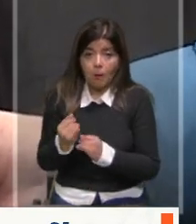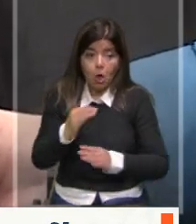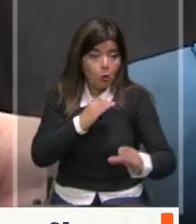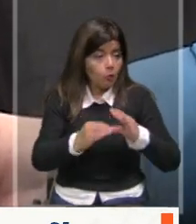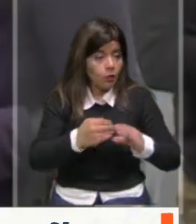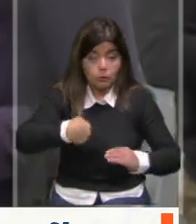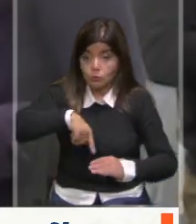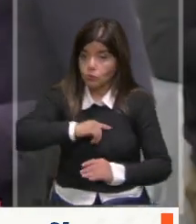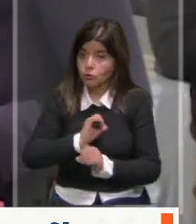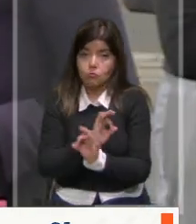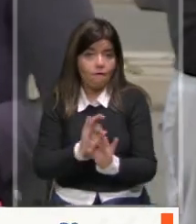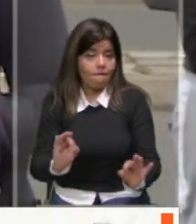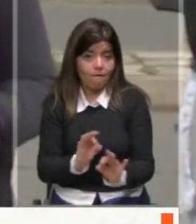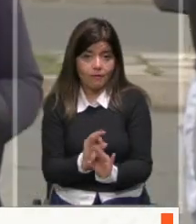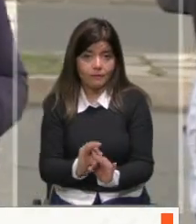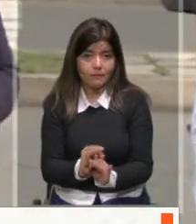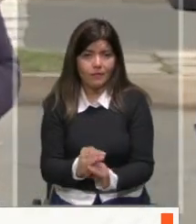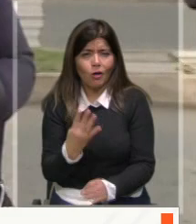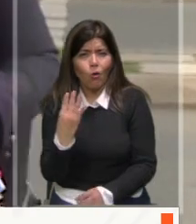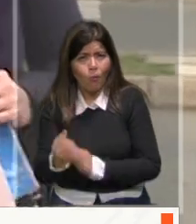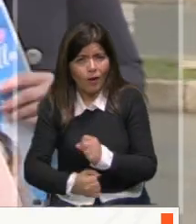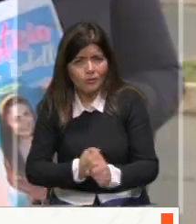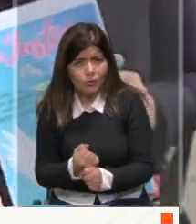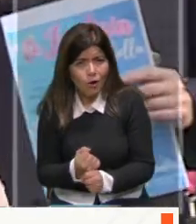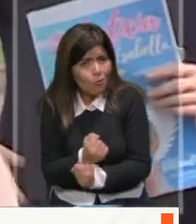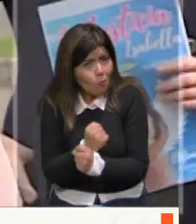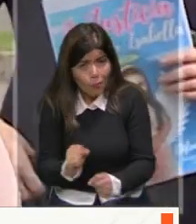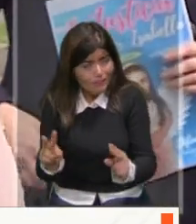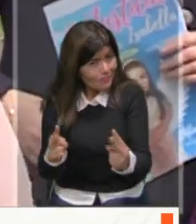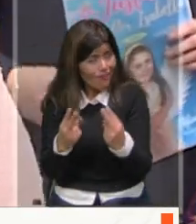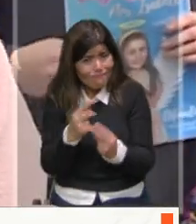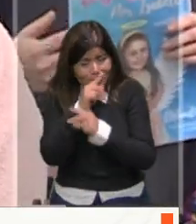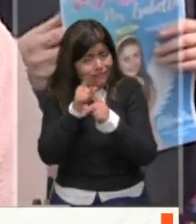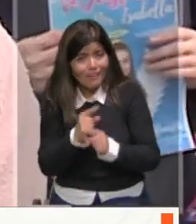comunicación con ellos. 4 años que no pudieron hacer nada, salvarla,